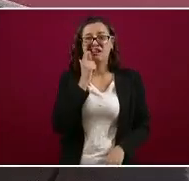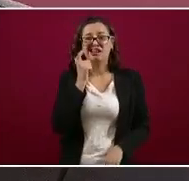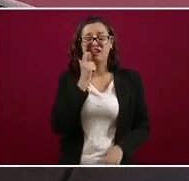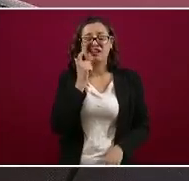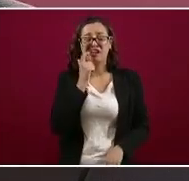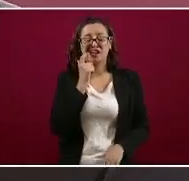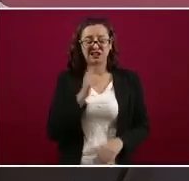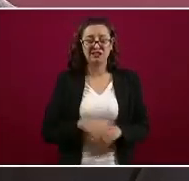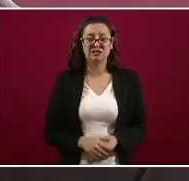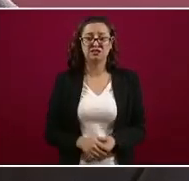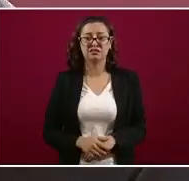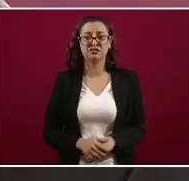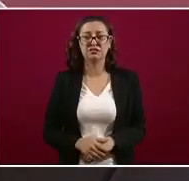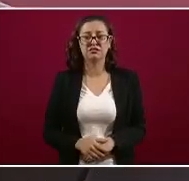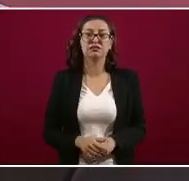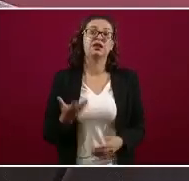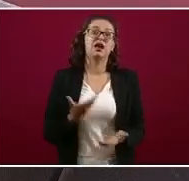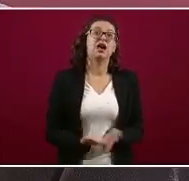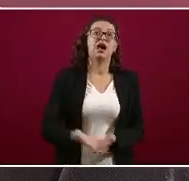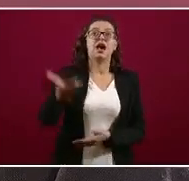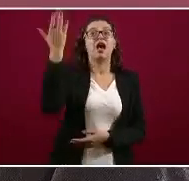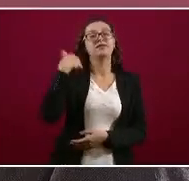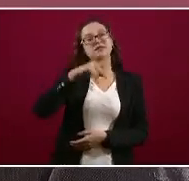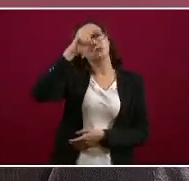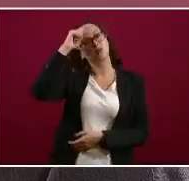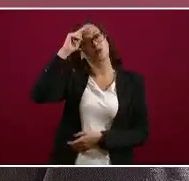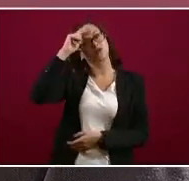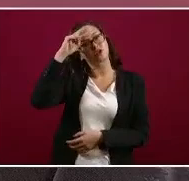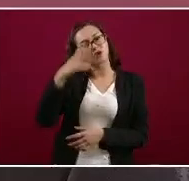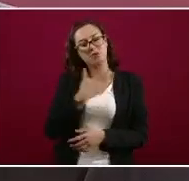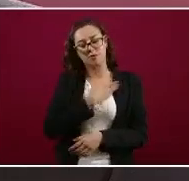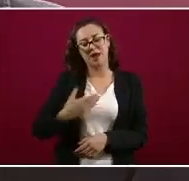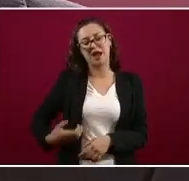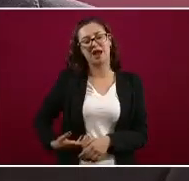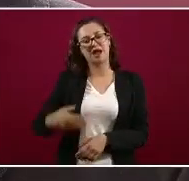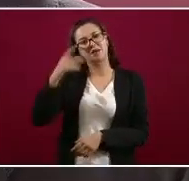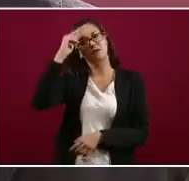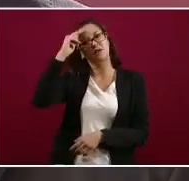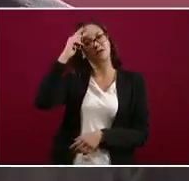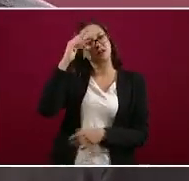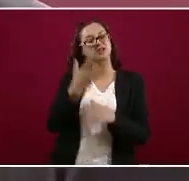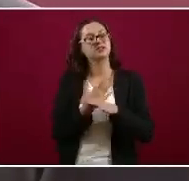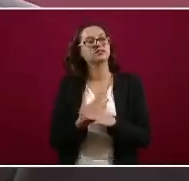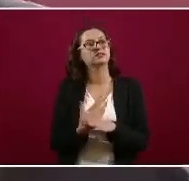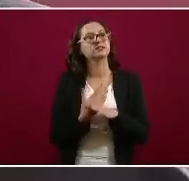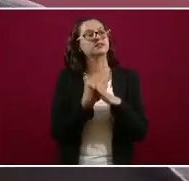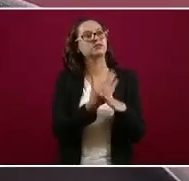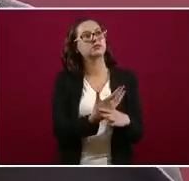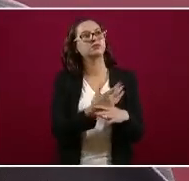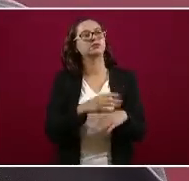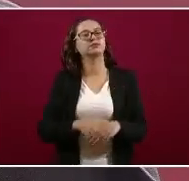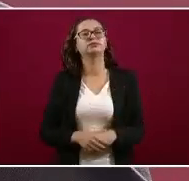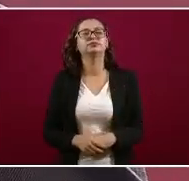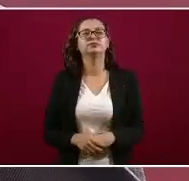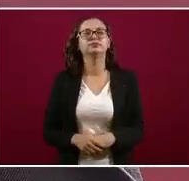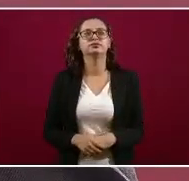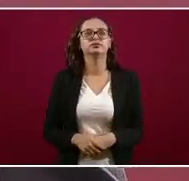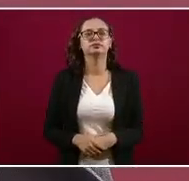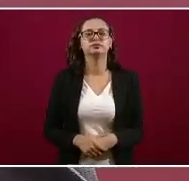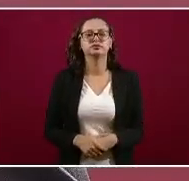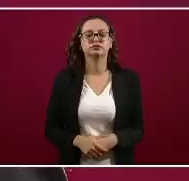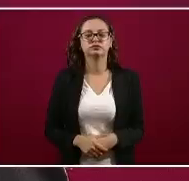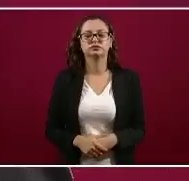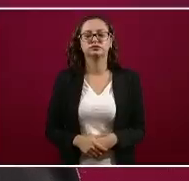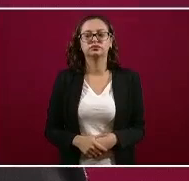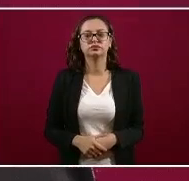porfirio díaz decía que la política era este